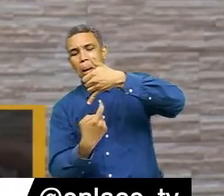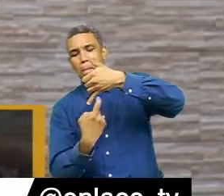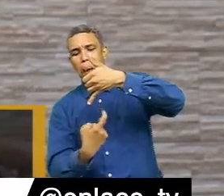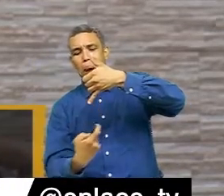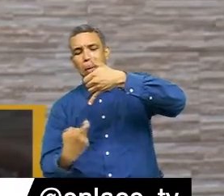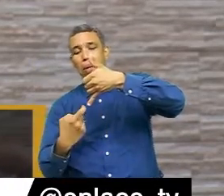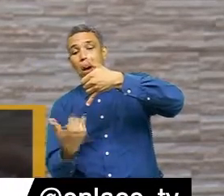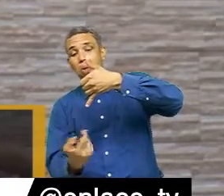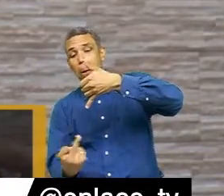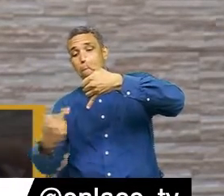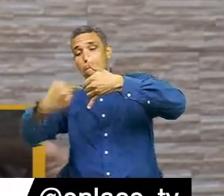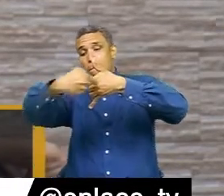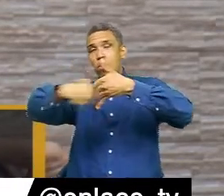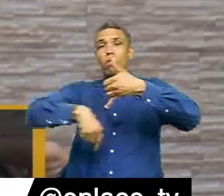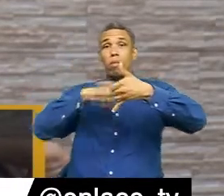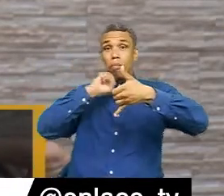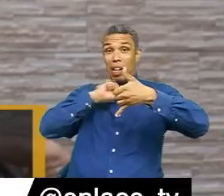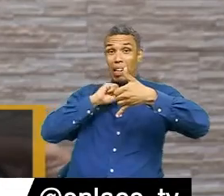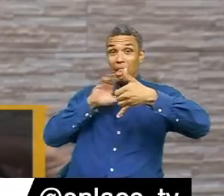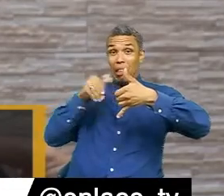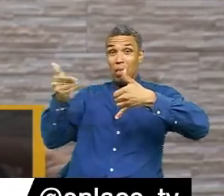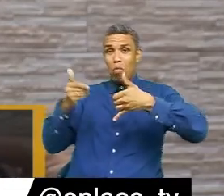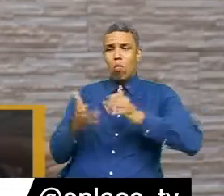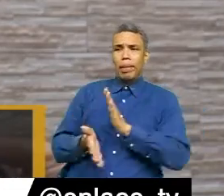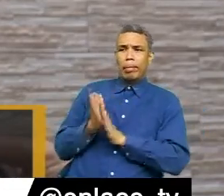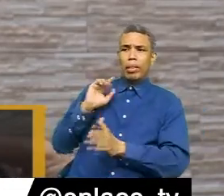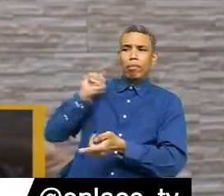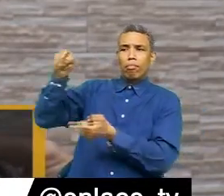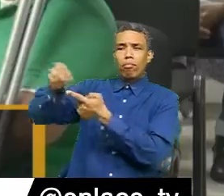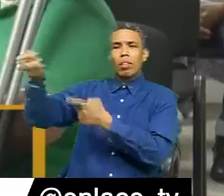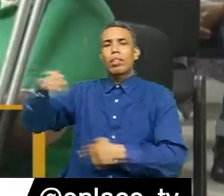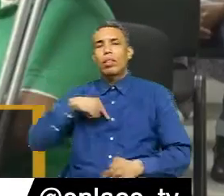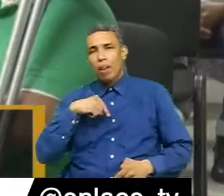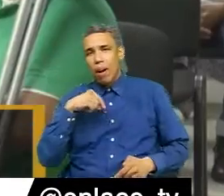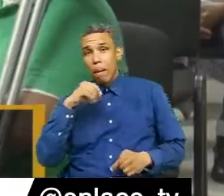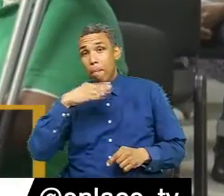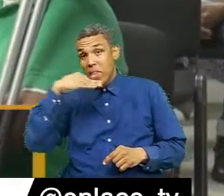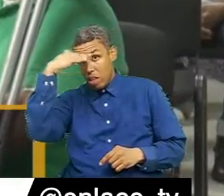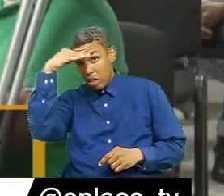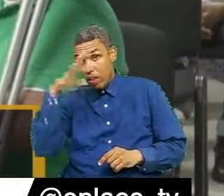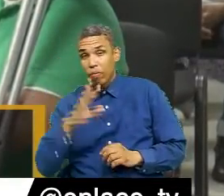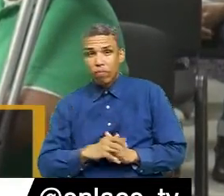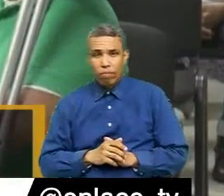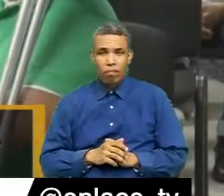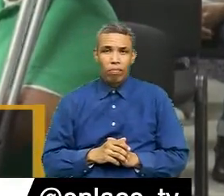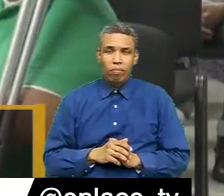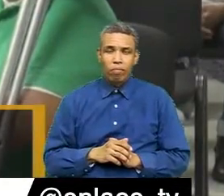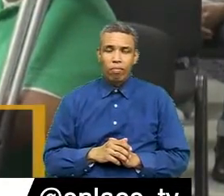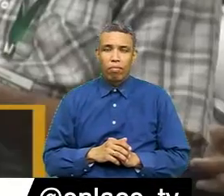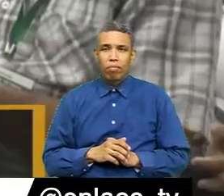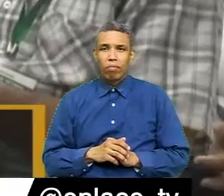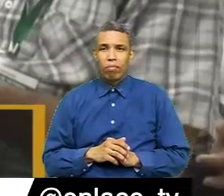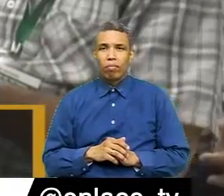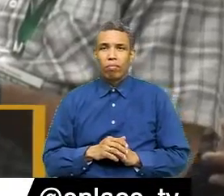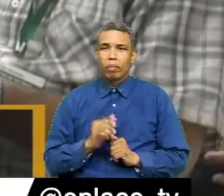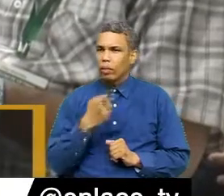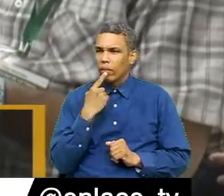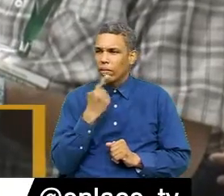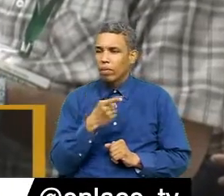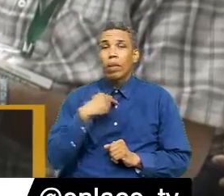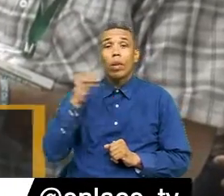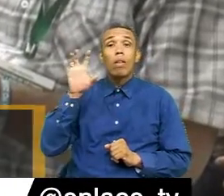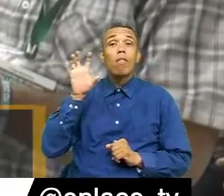Medellín, Antioquia, que ha sido una zona tan golpeada por el conflicto armado también. Destacó finalmente el senador Juan Manuel Galán el acompañamiento que el gobierno sueco